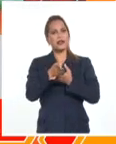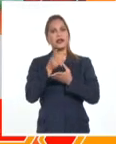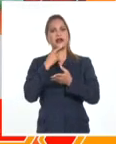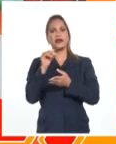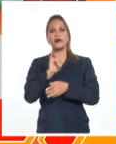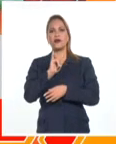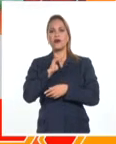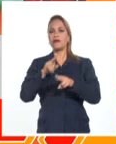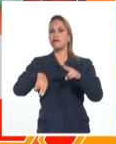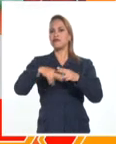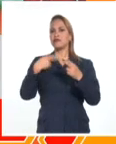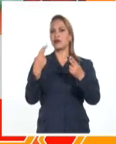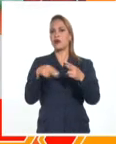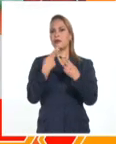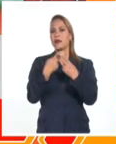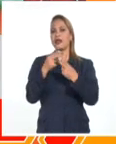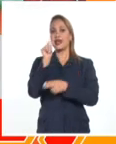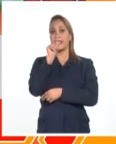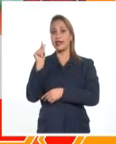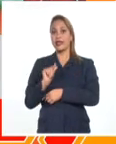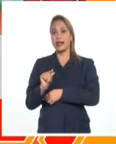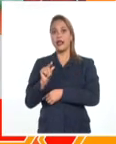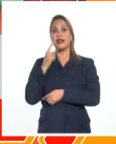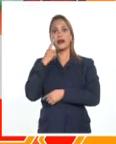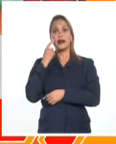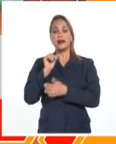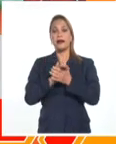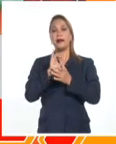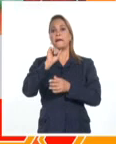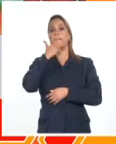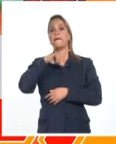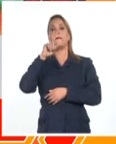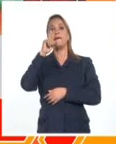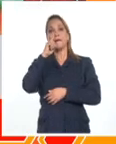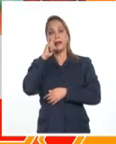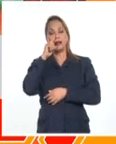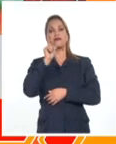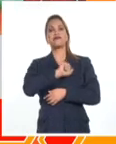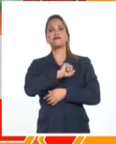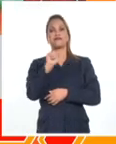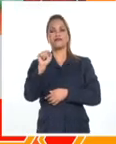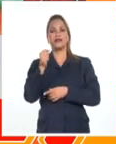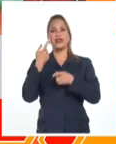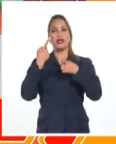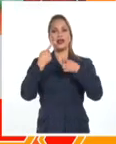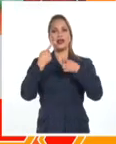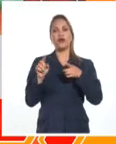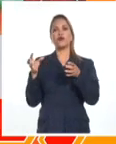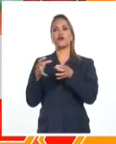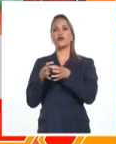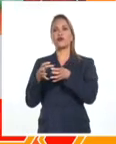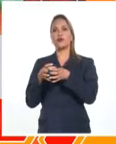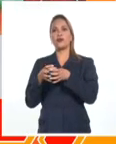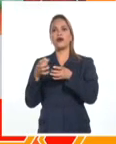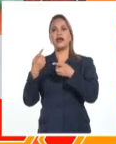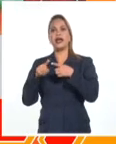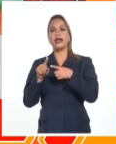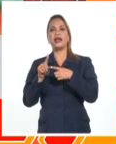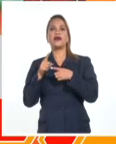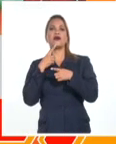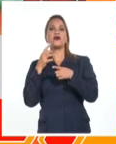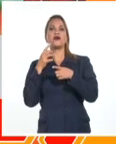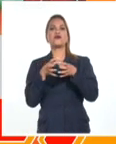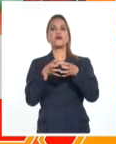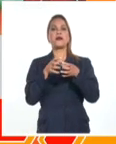Champions. En Italia el Milan es el mandamás. Entre tanto, en la Premier League comanda el Manchester City. En la Bundesliga